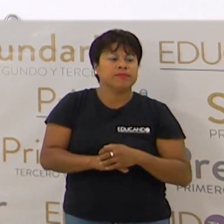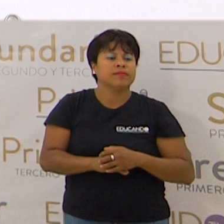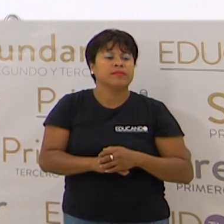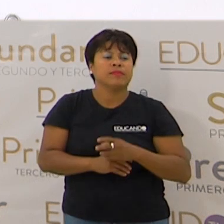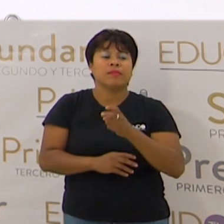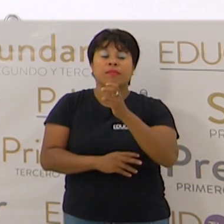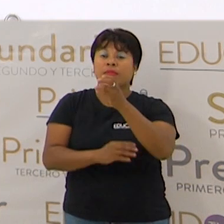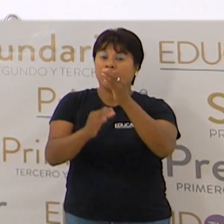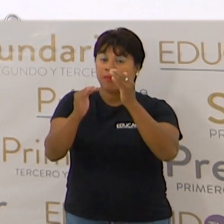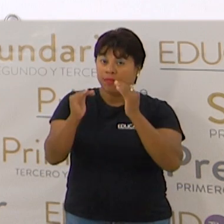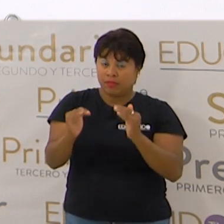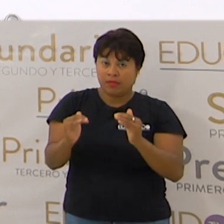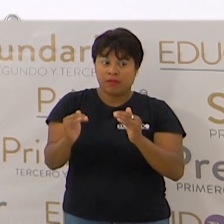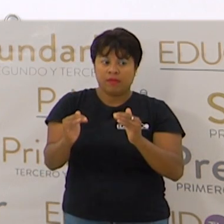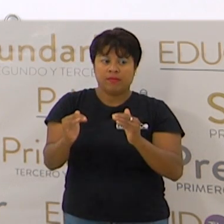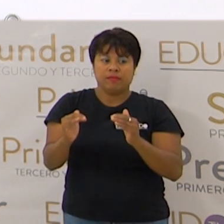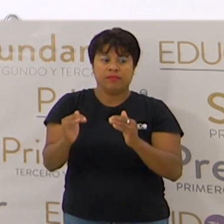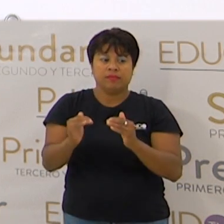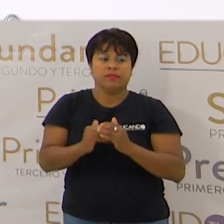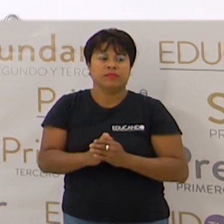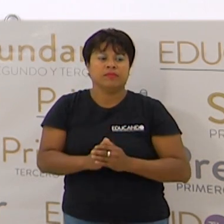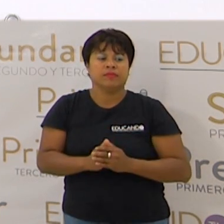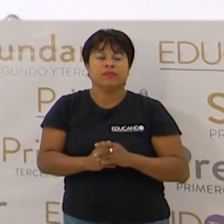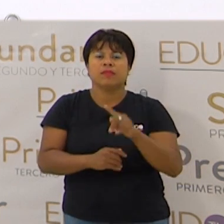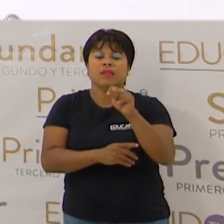¿Este qué sería? Un